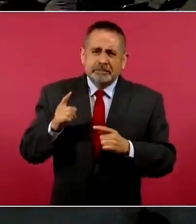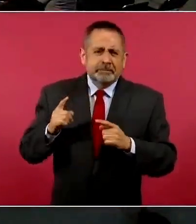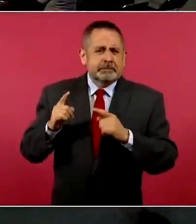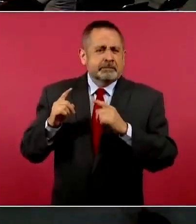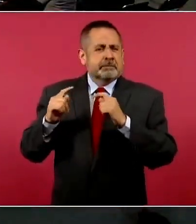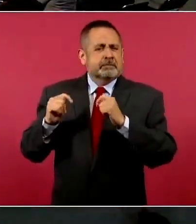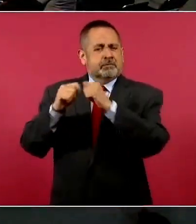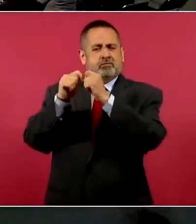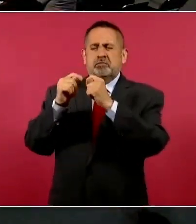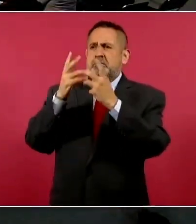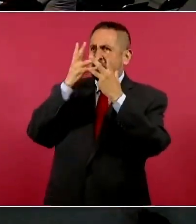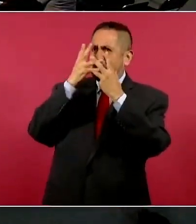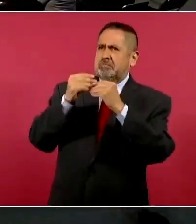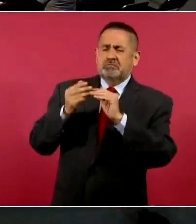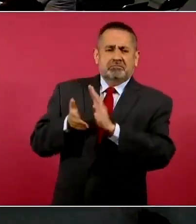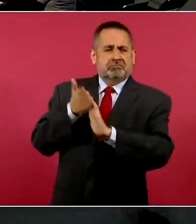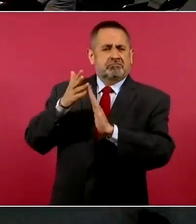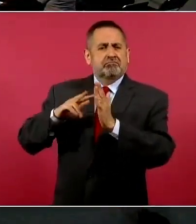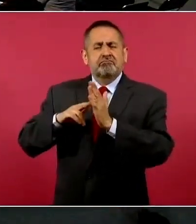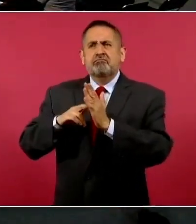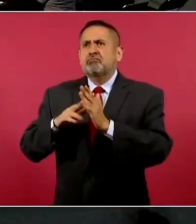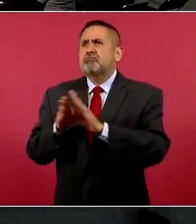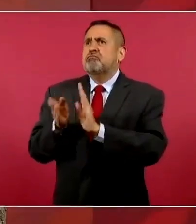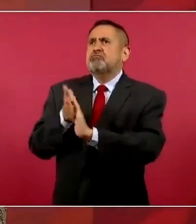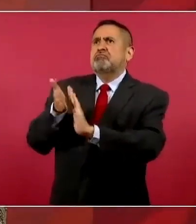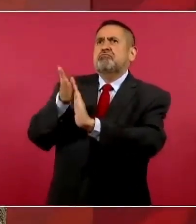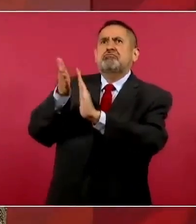es muy bella la arquitectura,